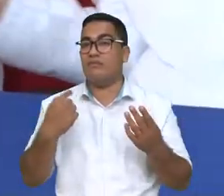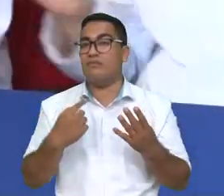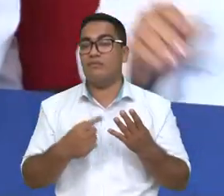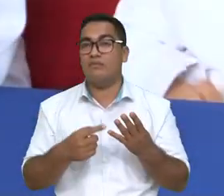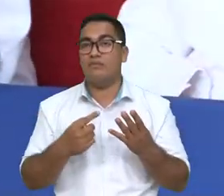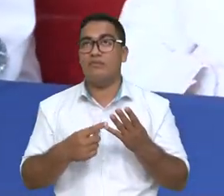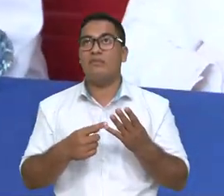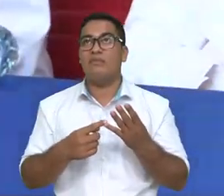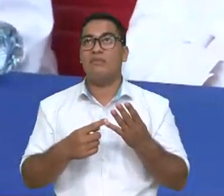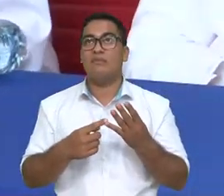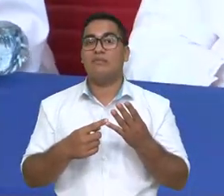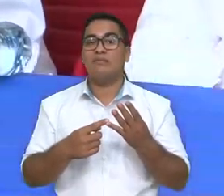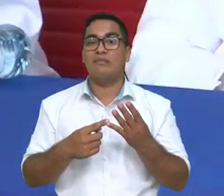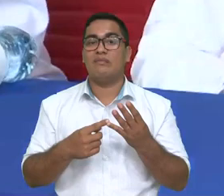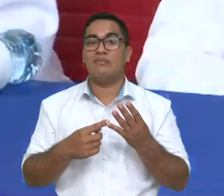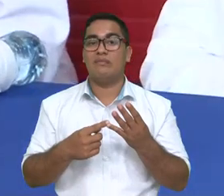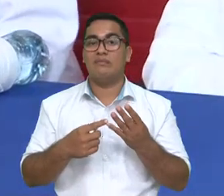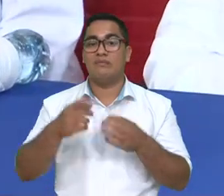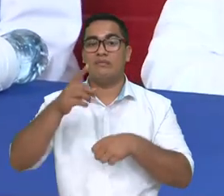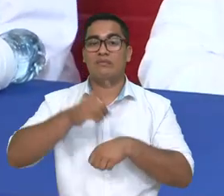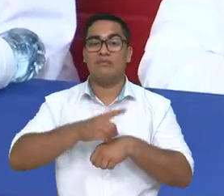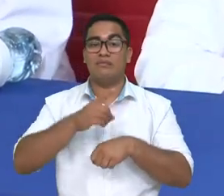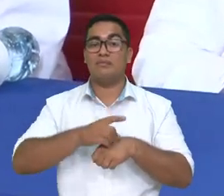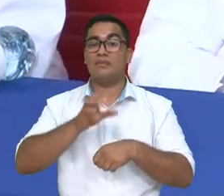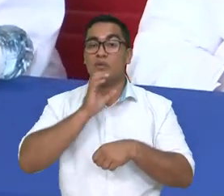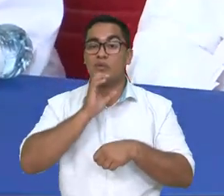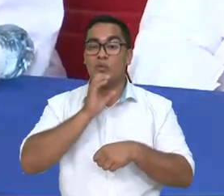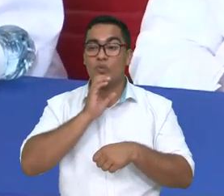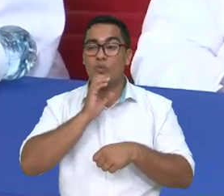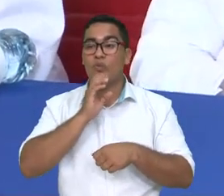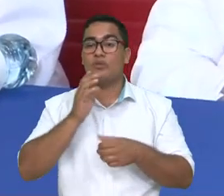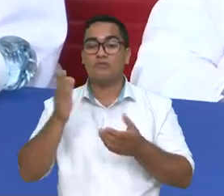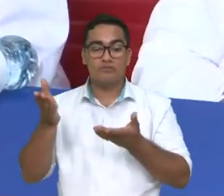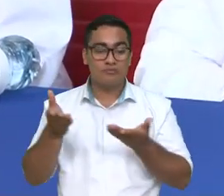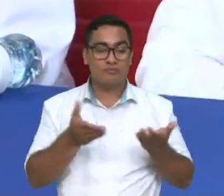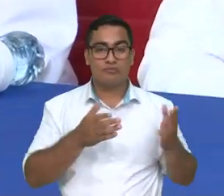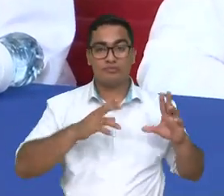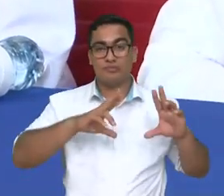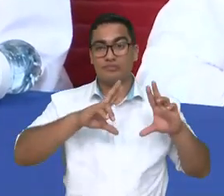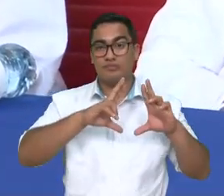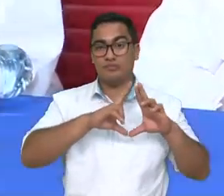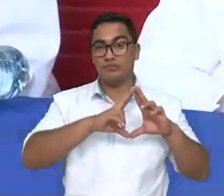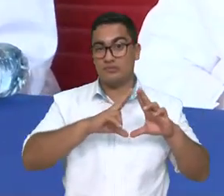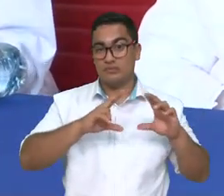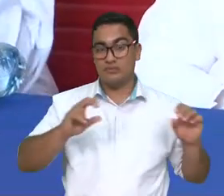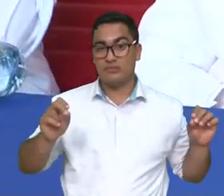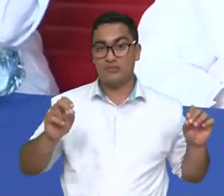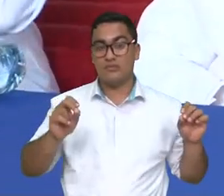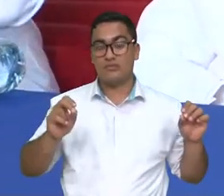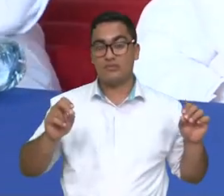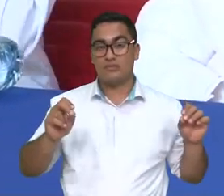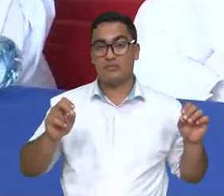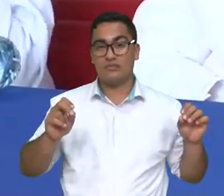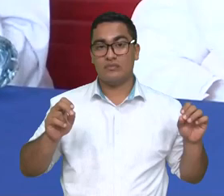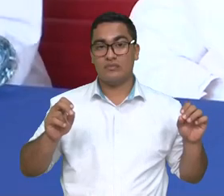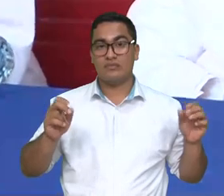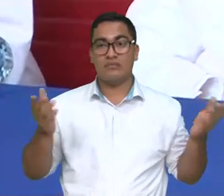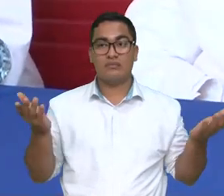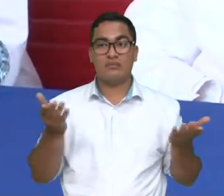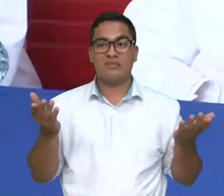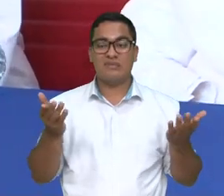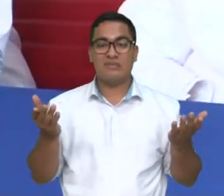supuesto los médicos cubanos que recién llegaron a nuestra ciudad. Vamos a dar